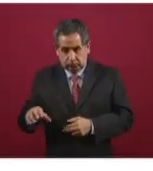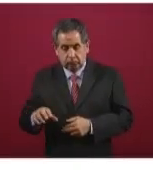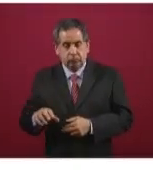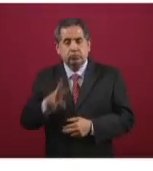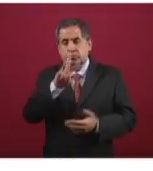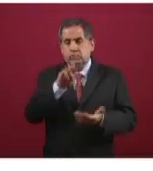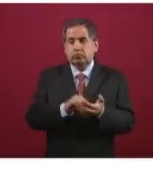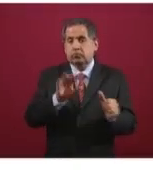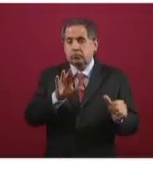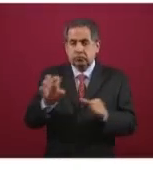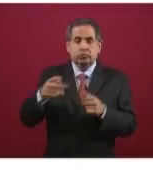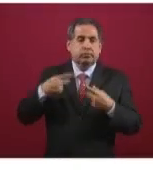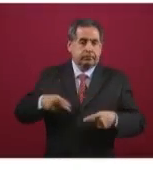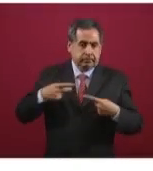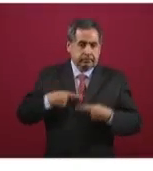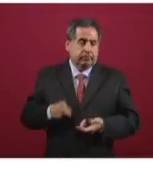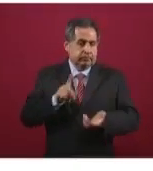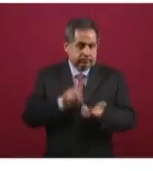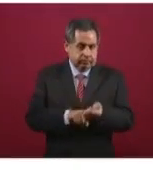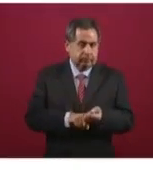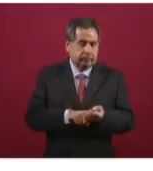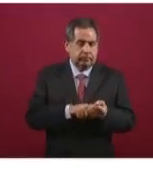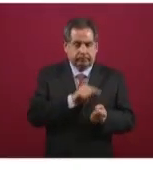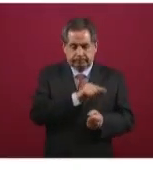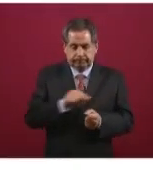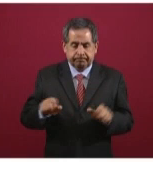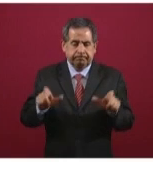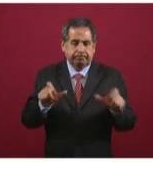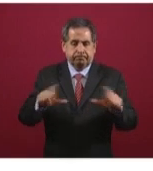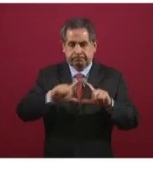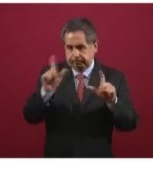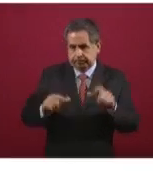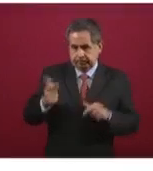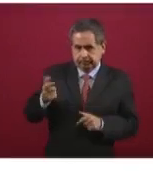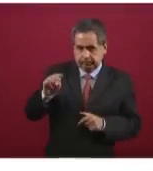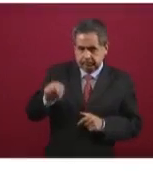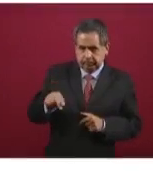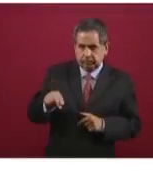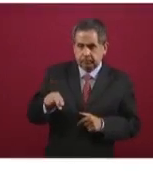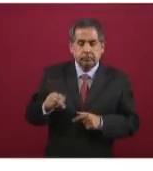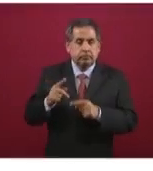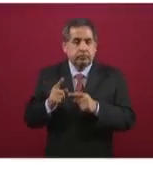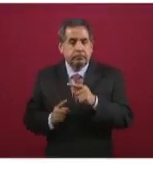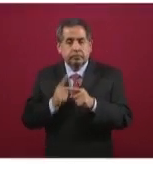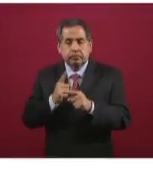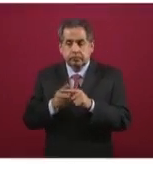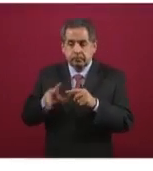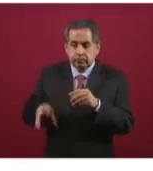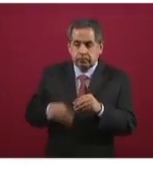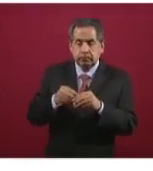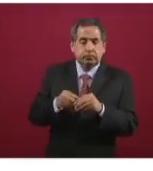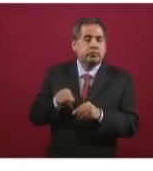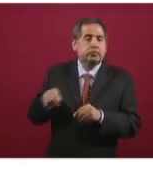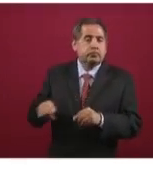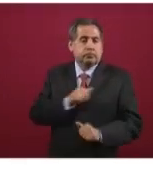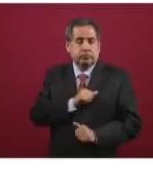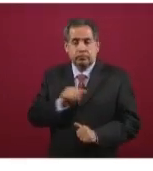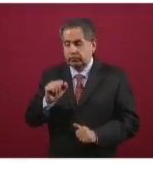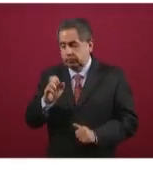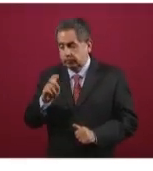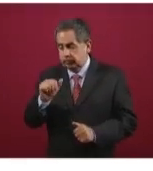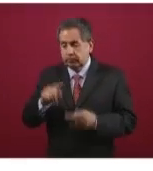de 3,628 integrantes de la Guardia Nacional. Si le añadimos el despliegue permanente de